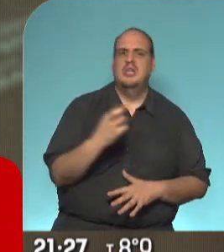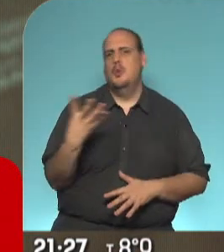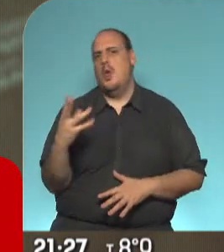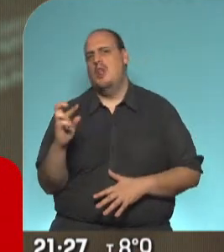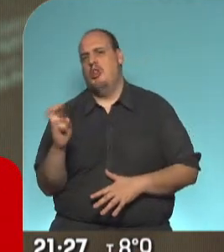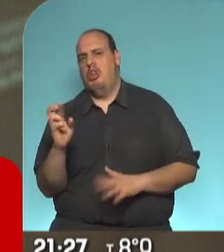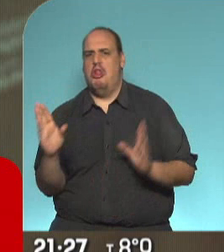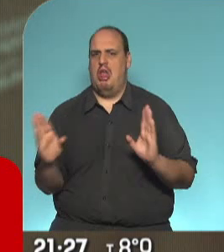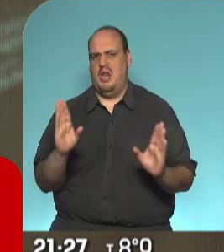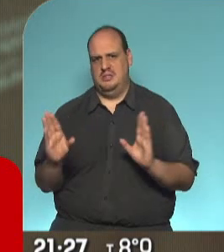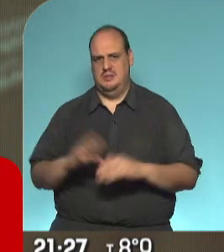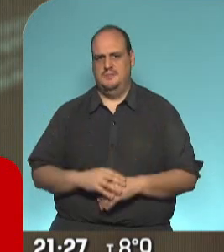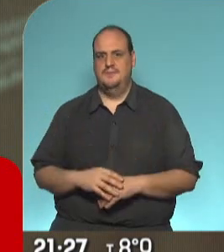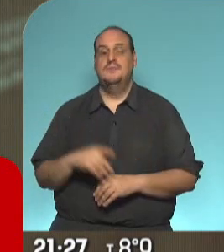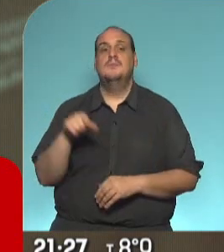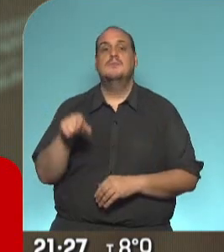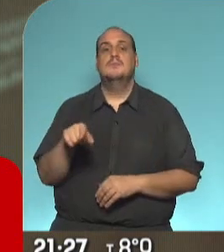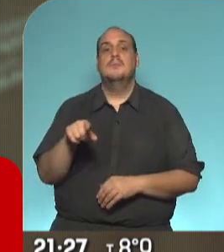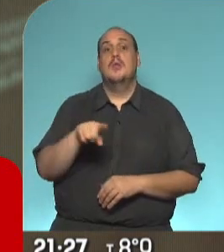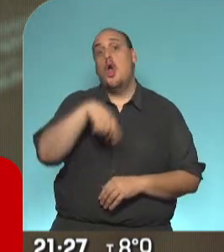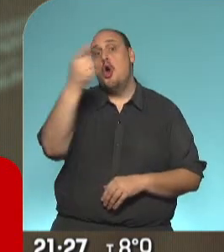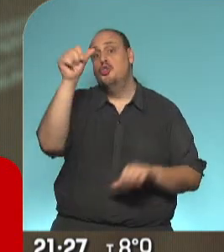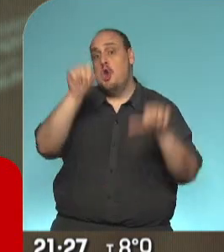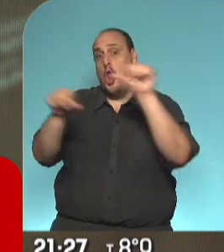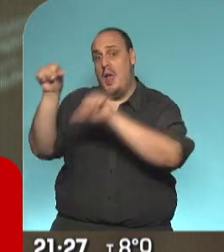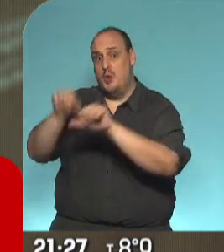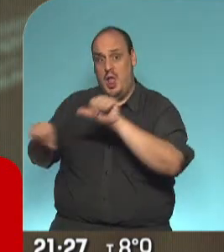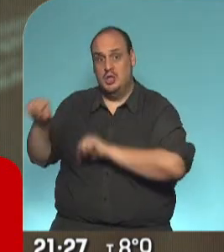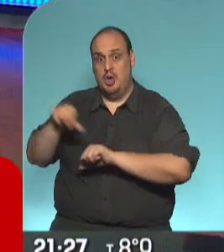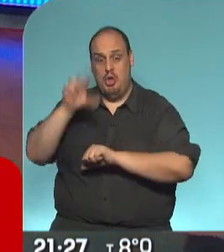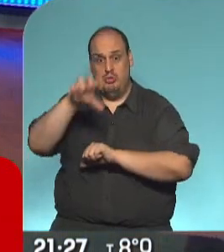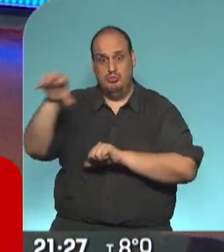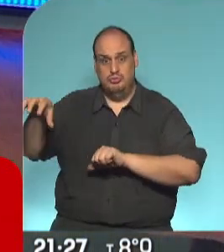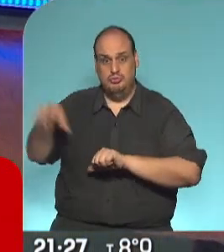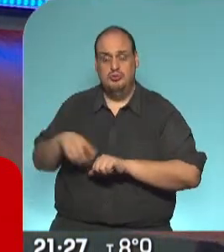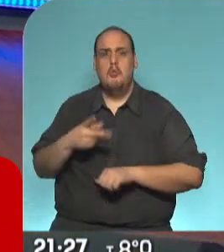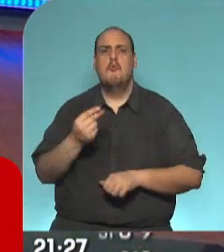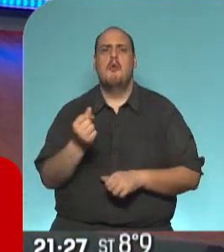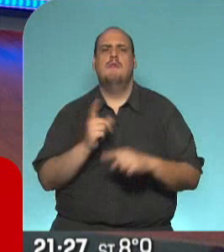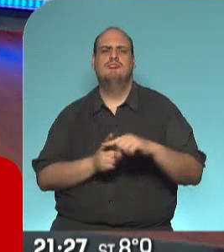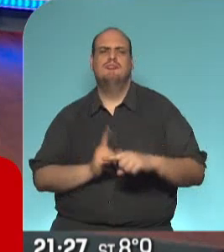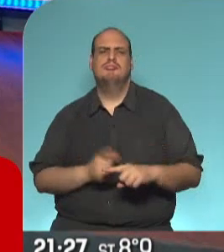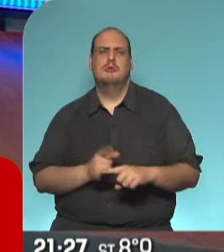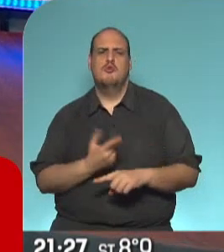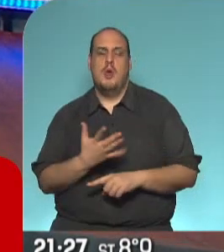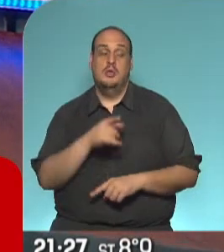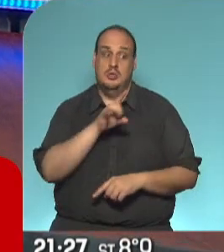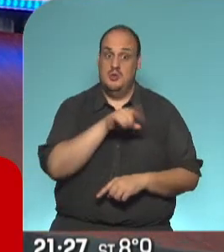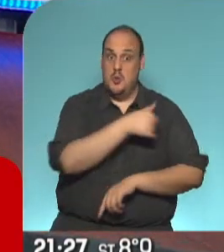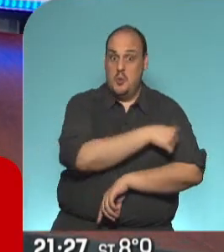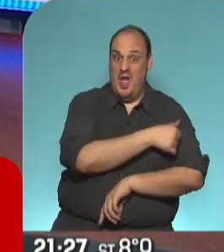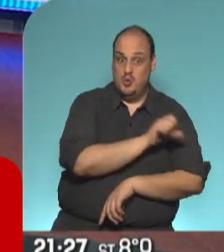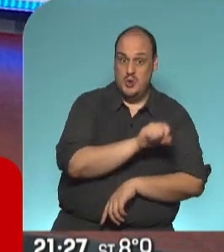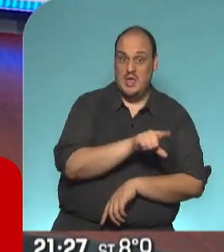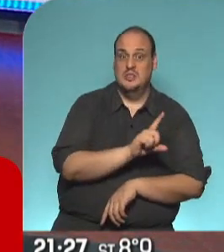a comentar cuáles son los precios que estiman los laboratorios, los precios de venta que estiman los laboratorios, no solamente con esta vacuna, claro, sino con las que